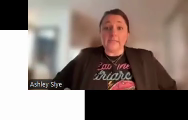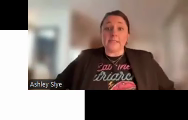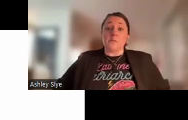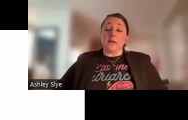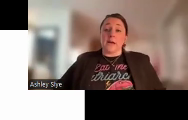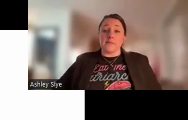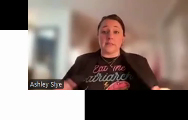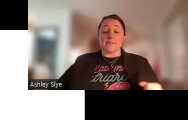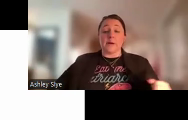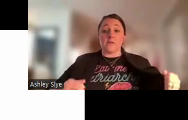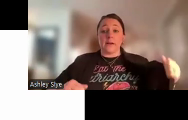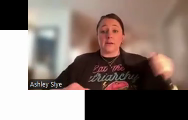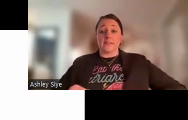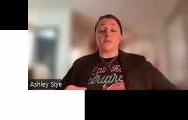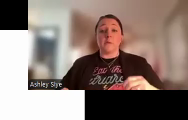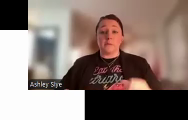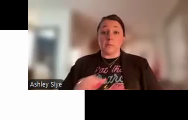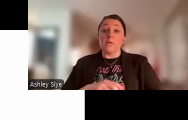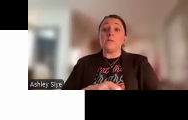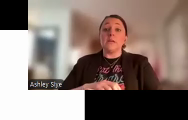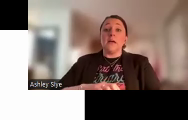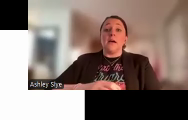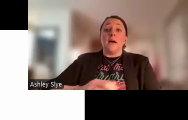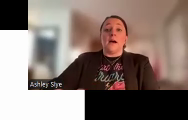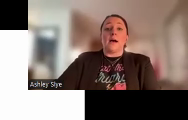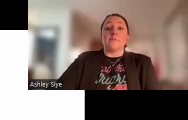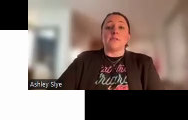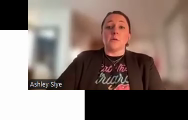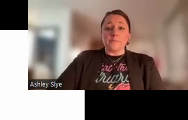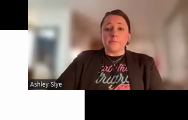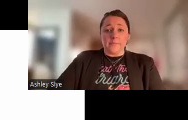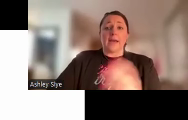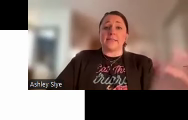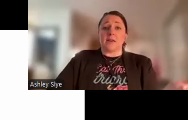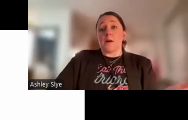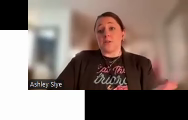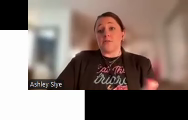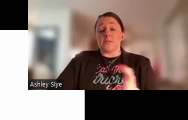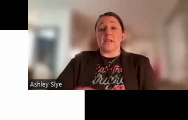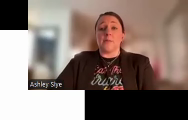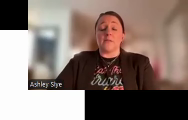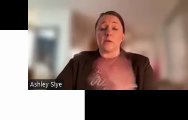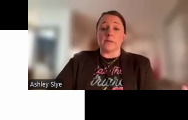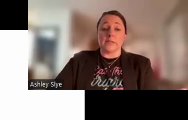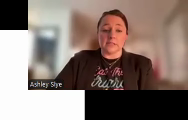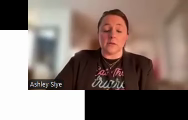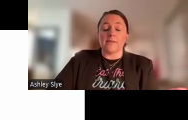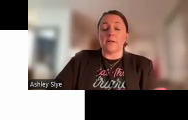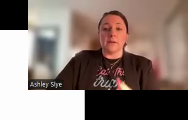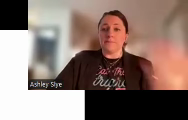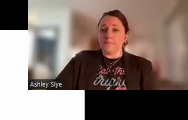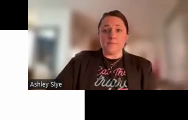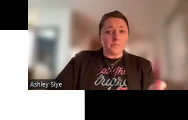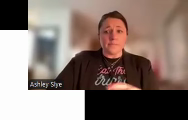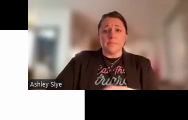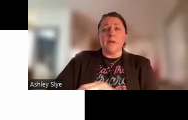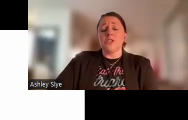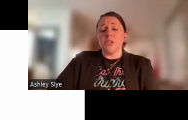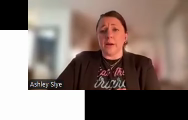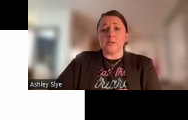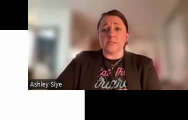garantizado. También, además, se considera que al manejar el PrEP en una botella de vitaminas pueden decidir si